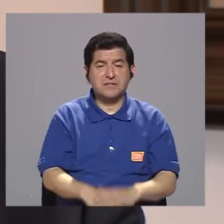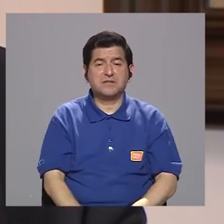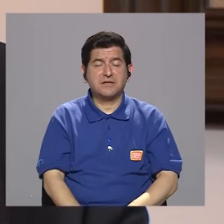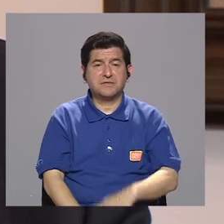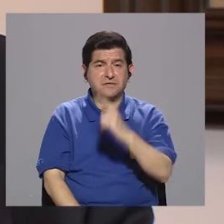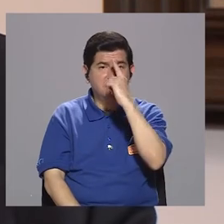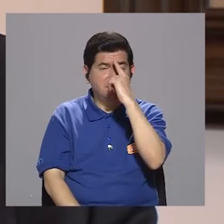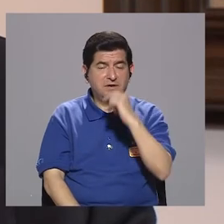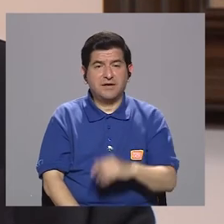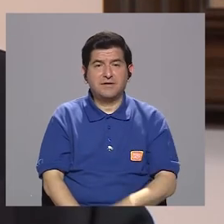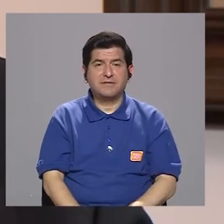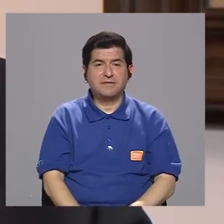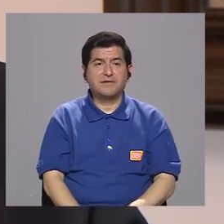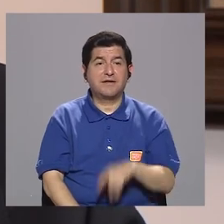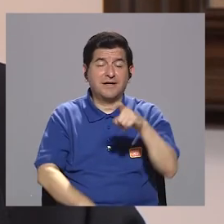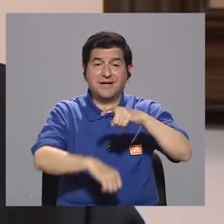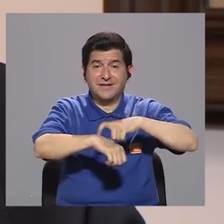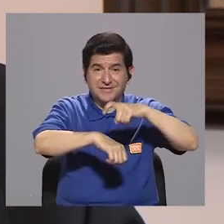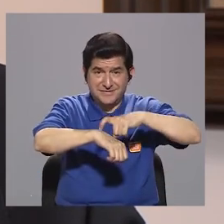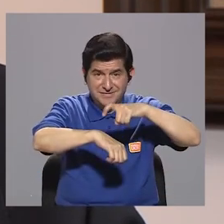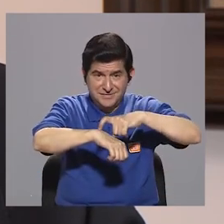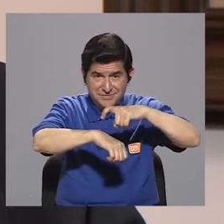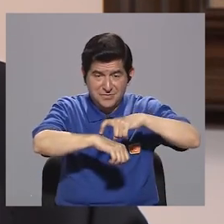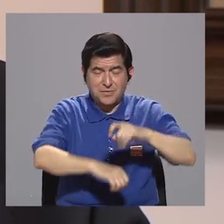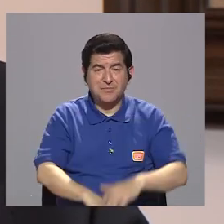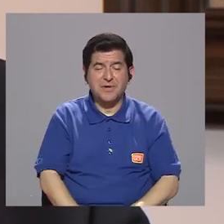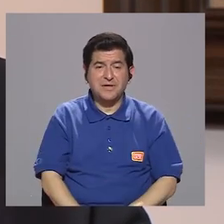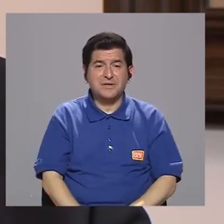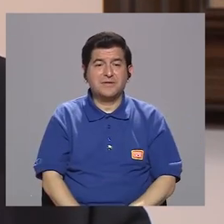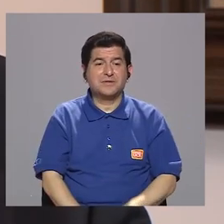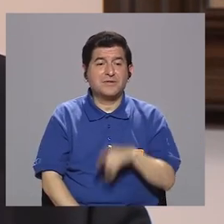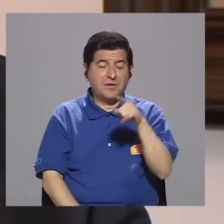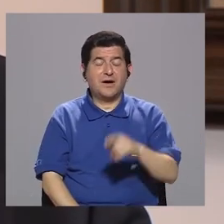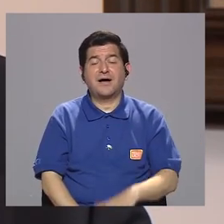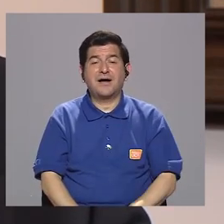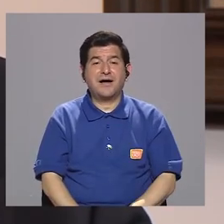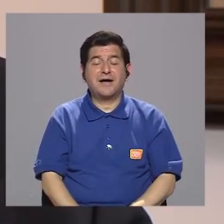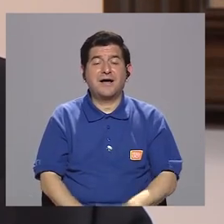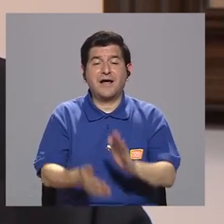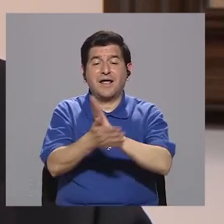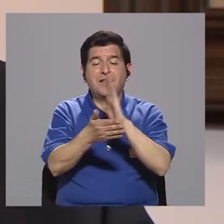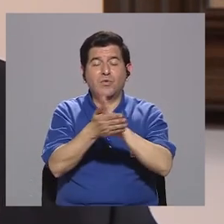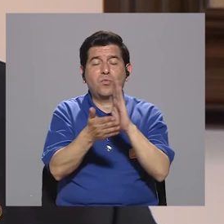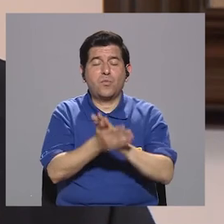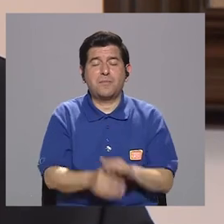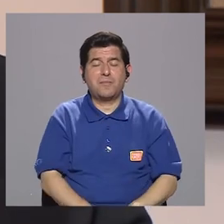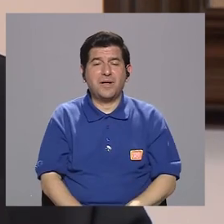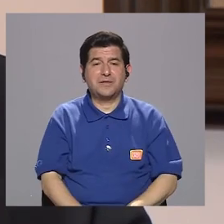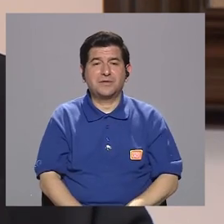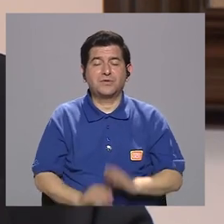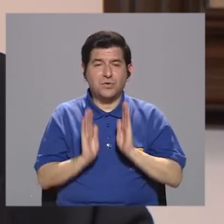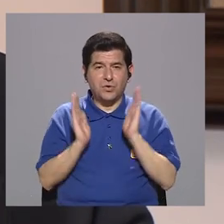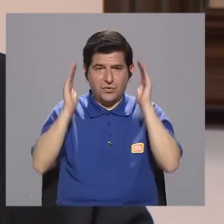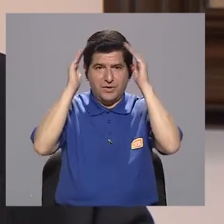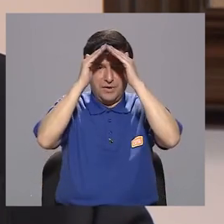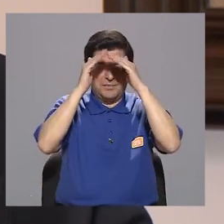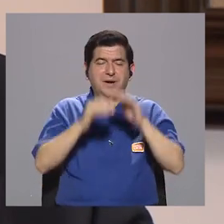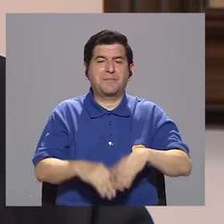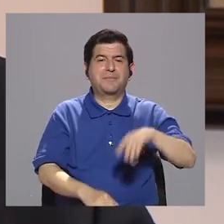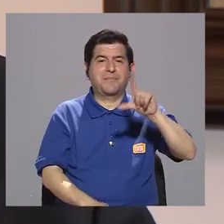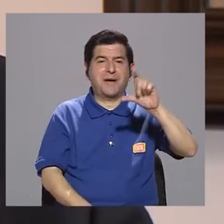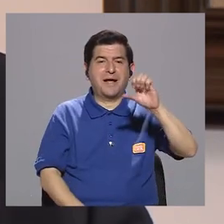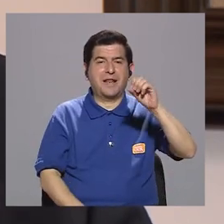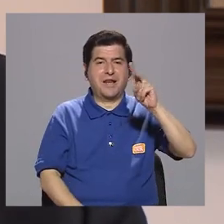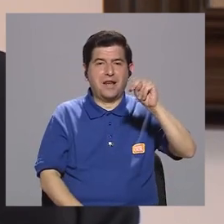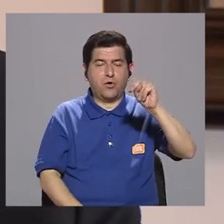había producido la encíclica de León XIII. Y basado en eso, era